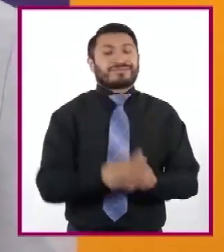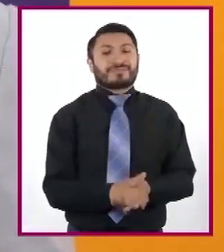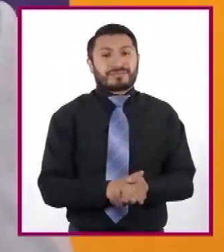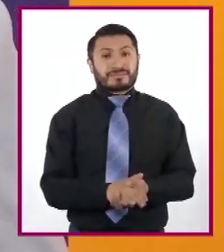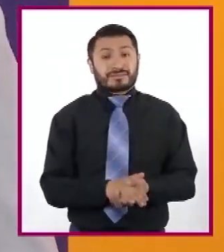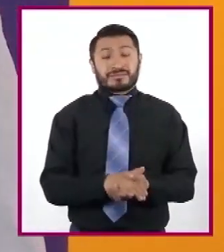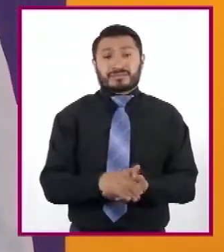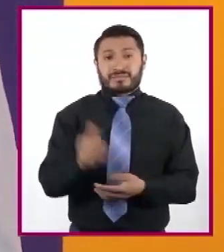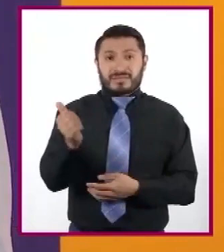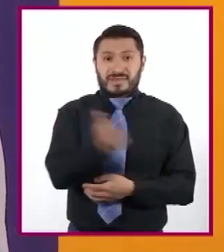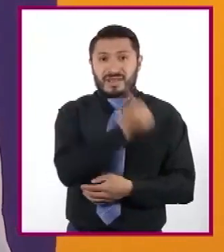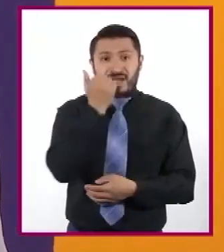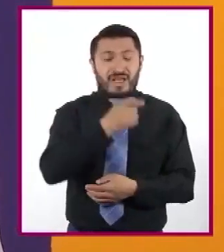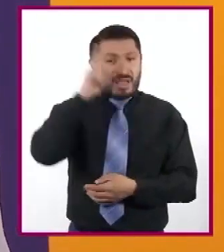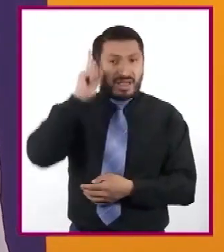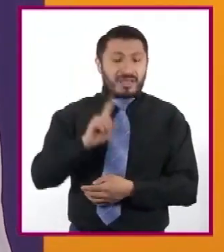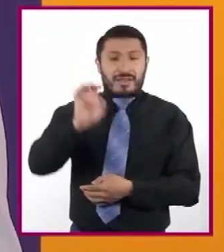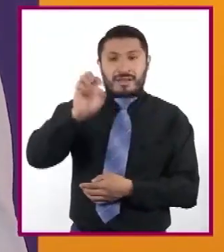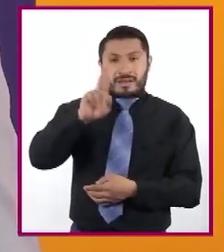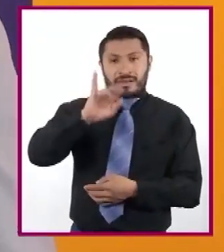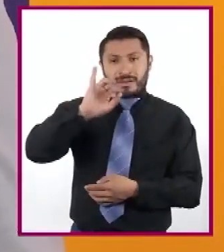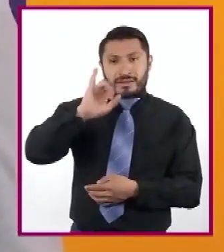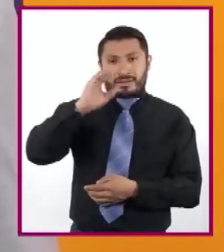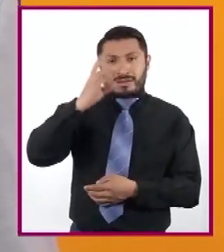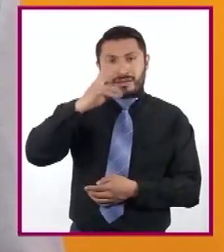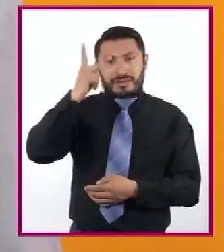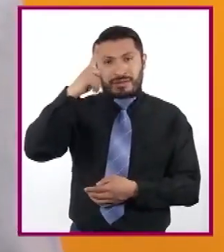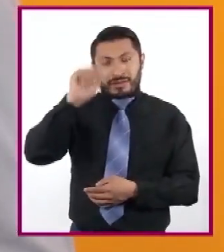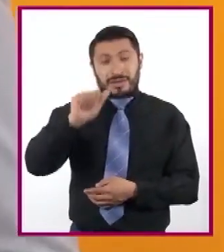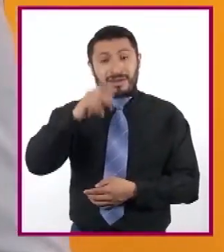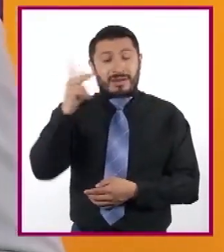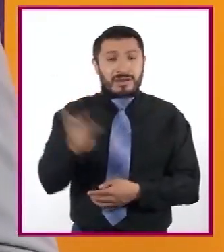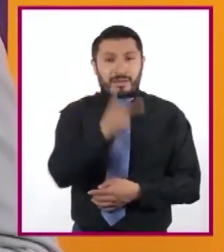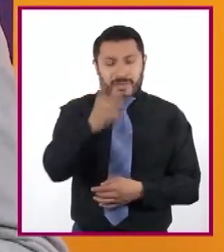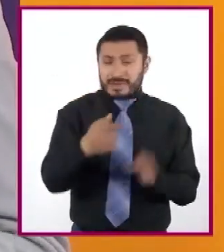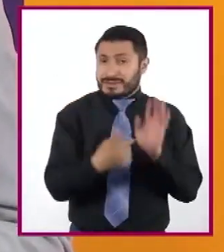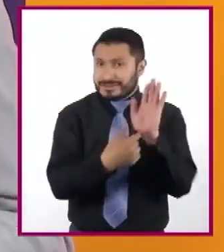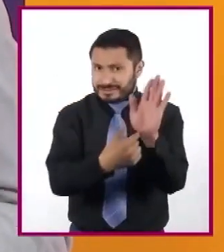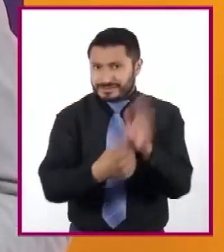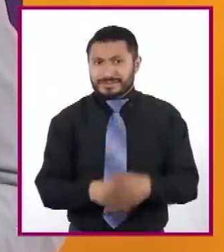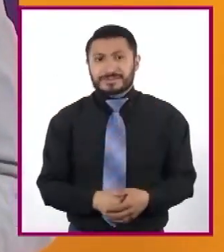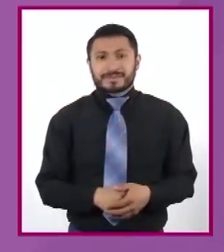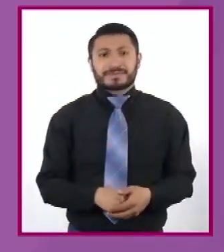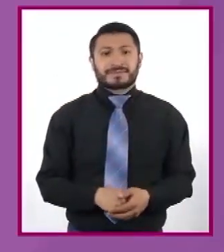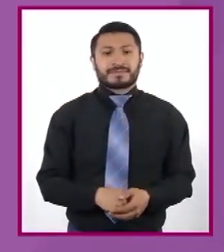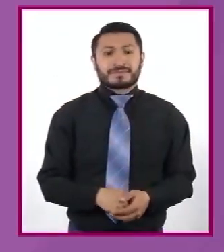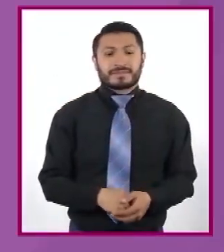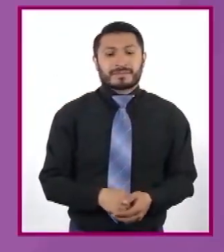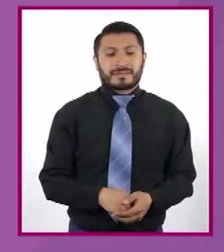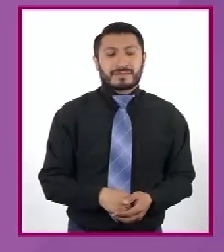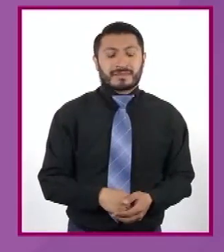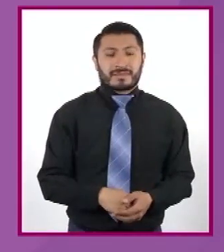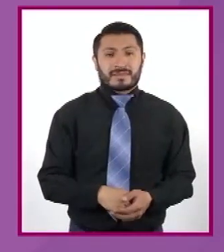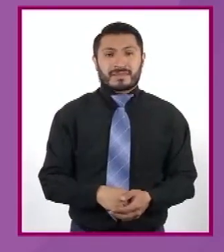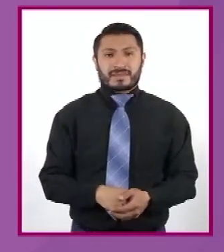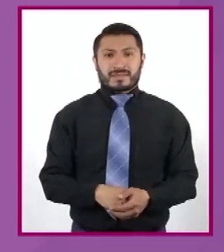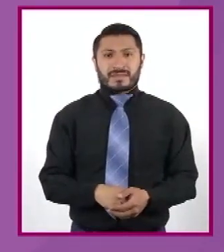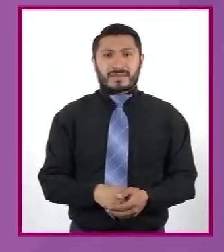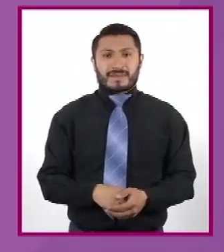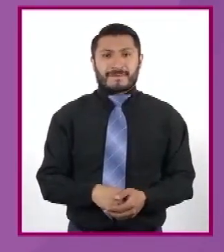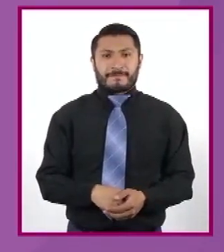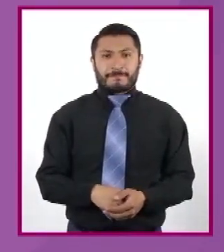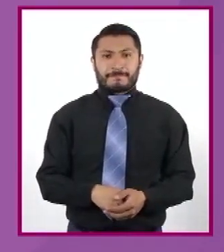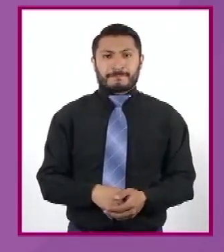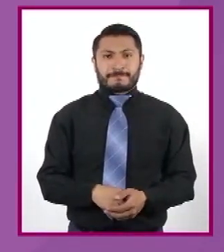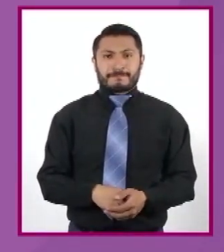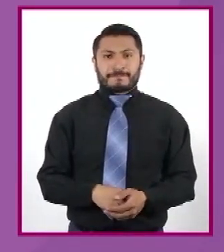La alumna Erika Aimé Dimas Ibarra quiere preguntarle lo siguiente. ¿Qué papel desempeñan los lugares